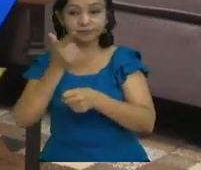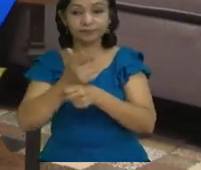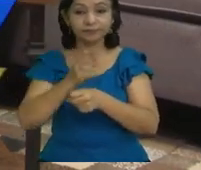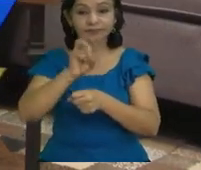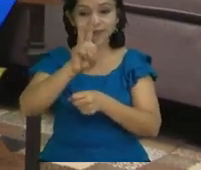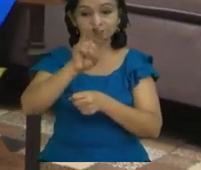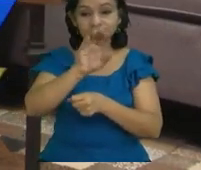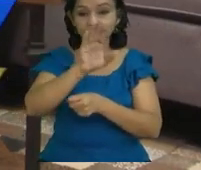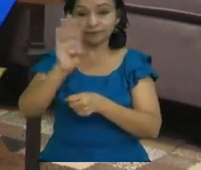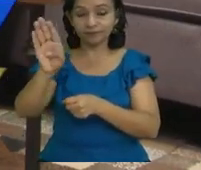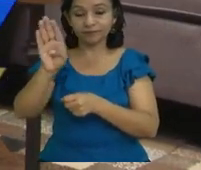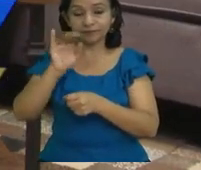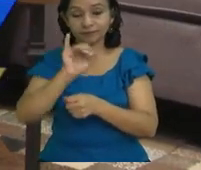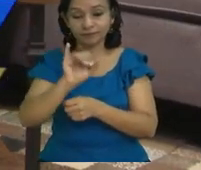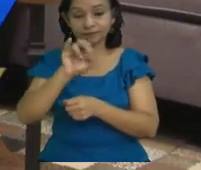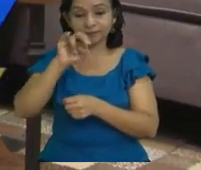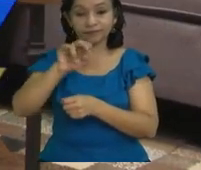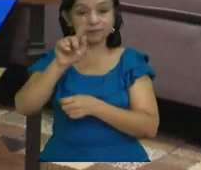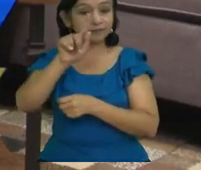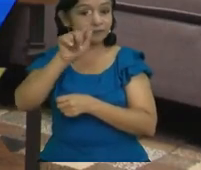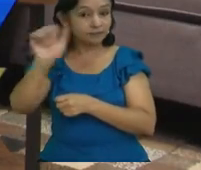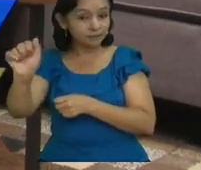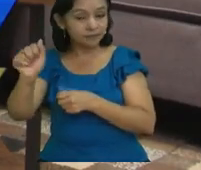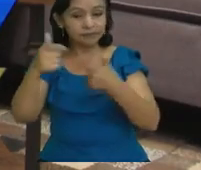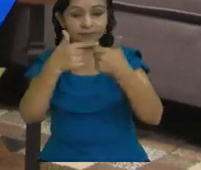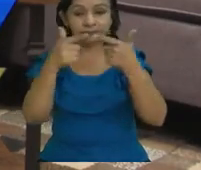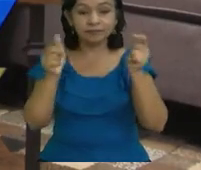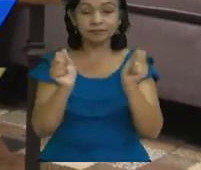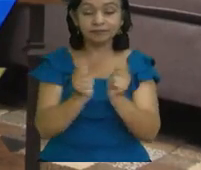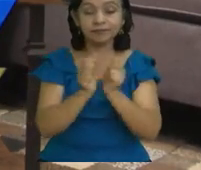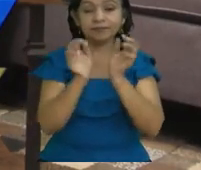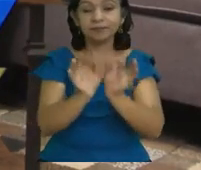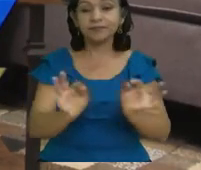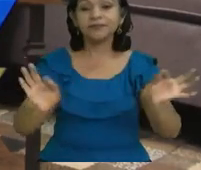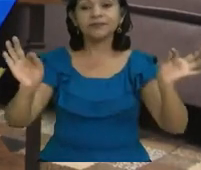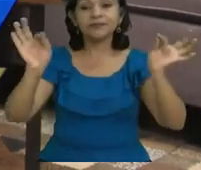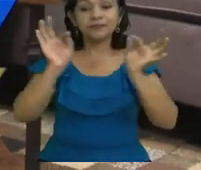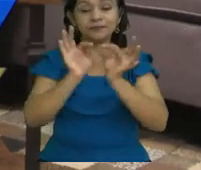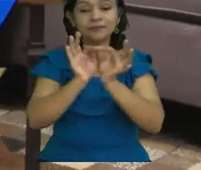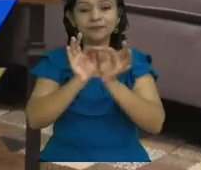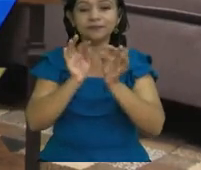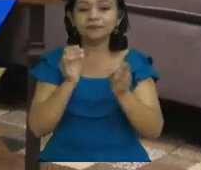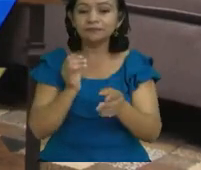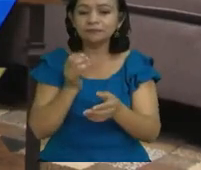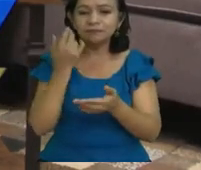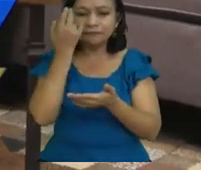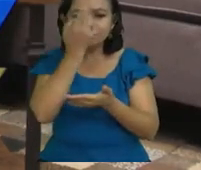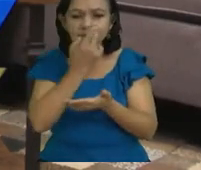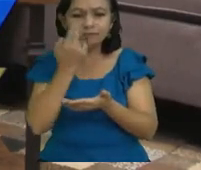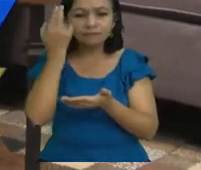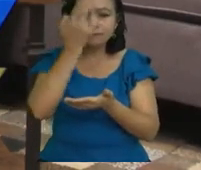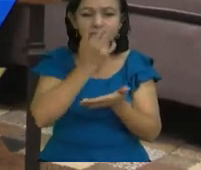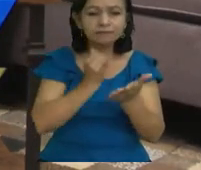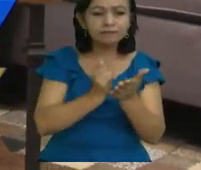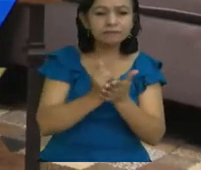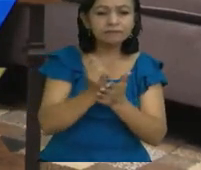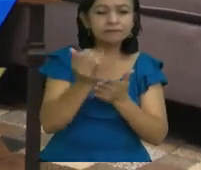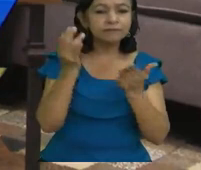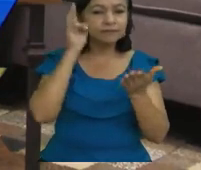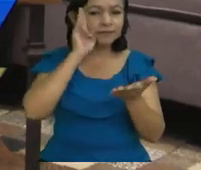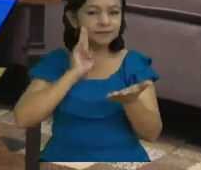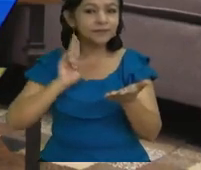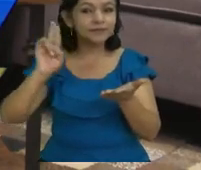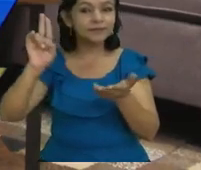en la web de nuestra institución, tenemos un sector importantísimo de revisión o de consultas posterior, que es la universidad de